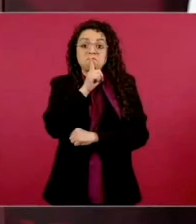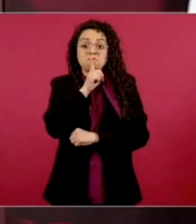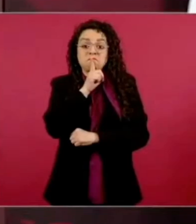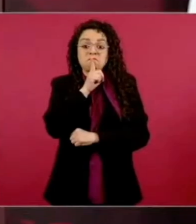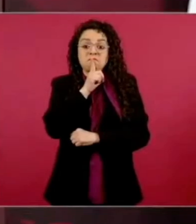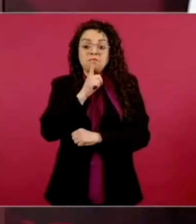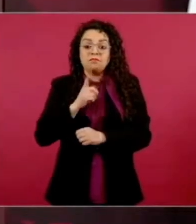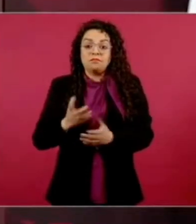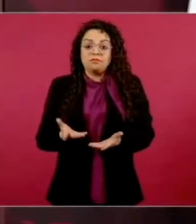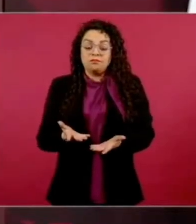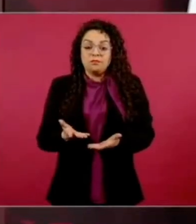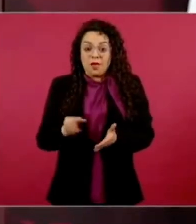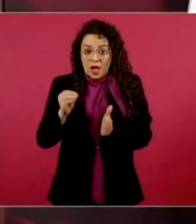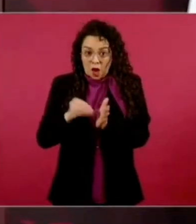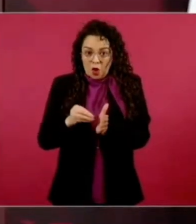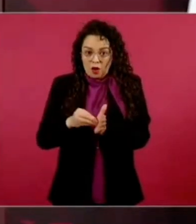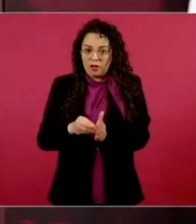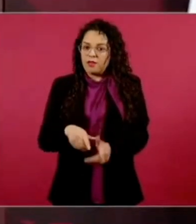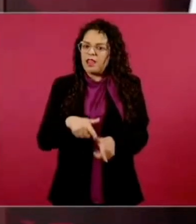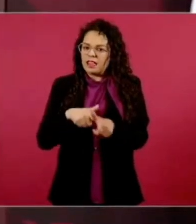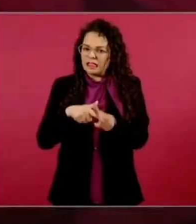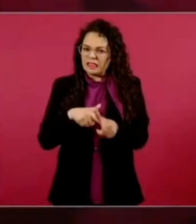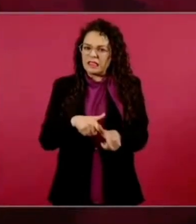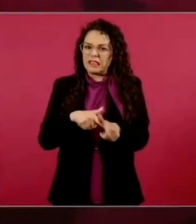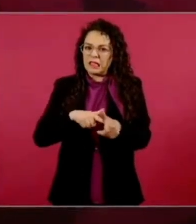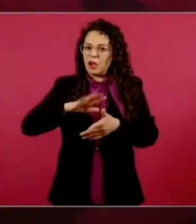eran y siguen siendo tapaderas.